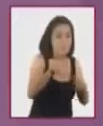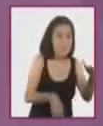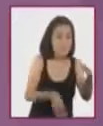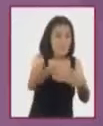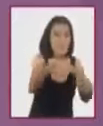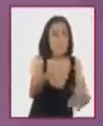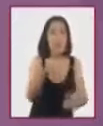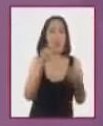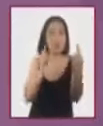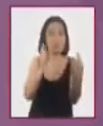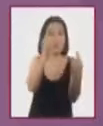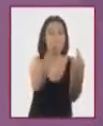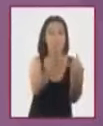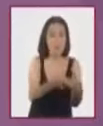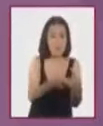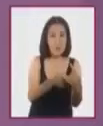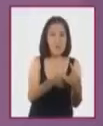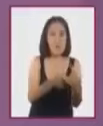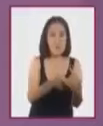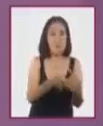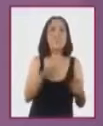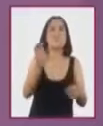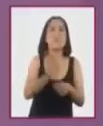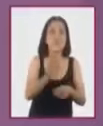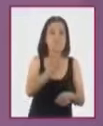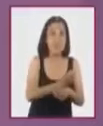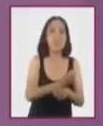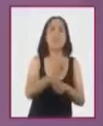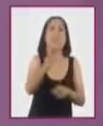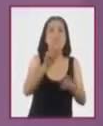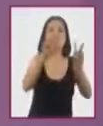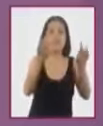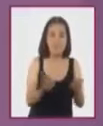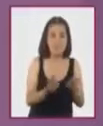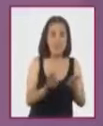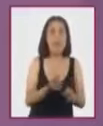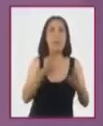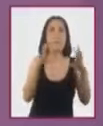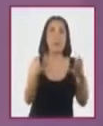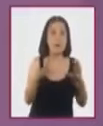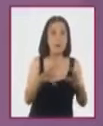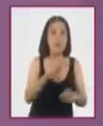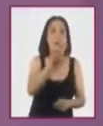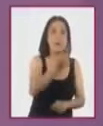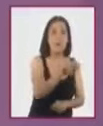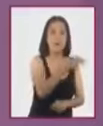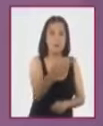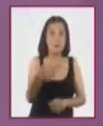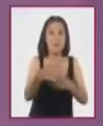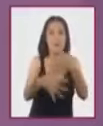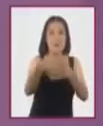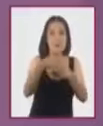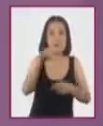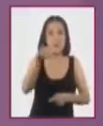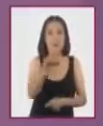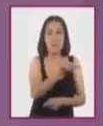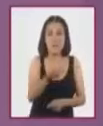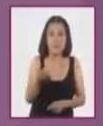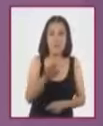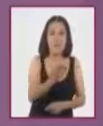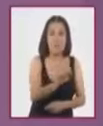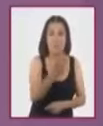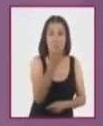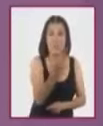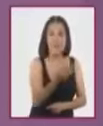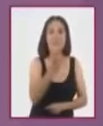la portería, entonces quiere decir que el balón se mueve a 5 metros por segundo.